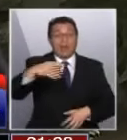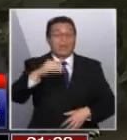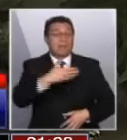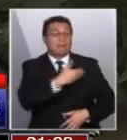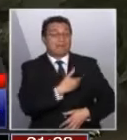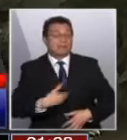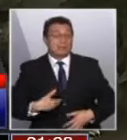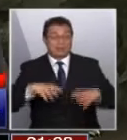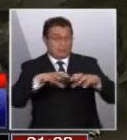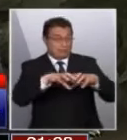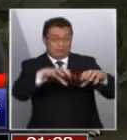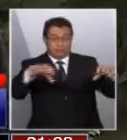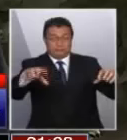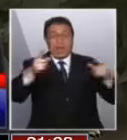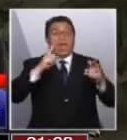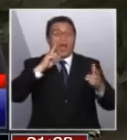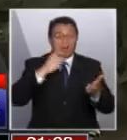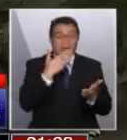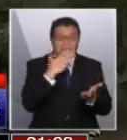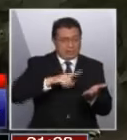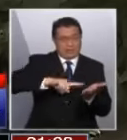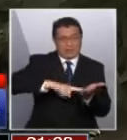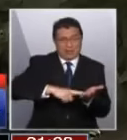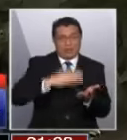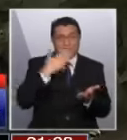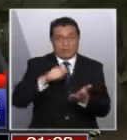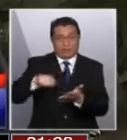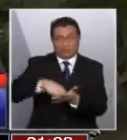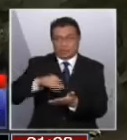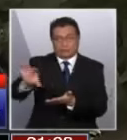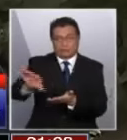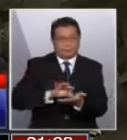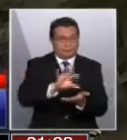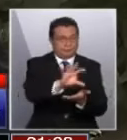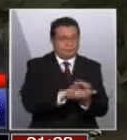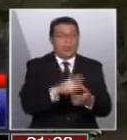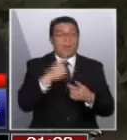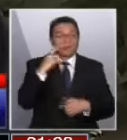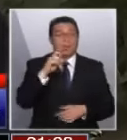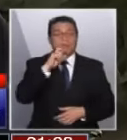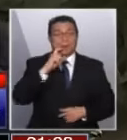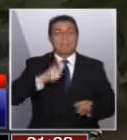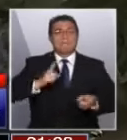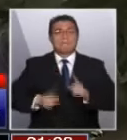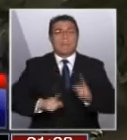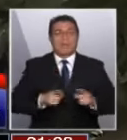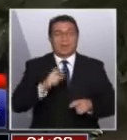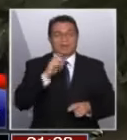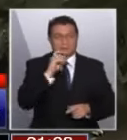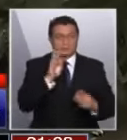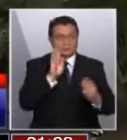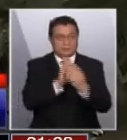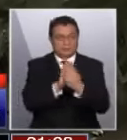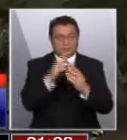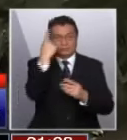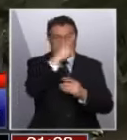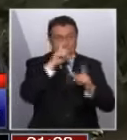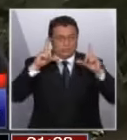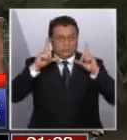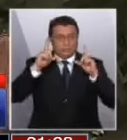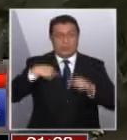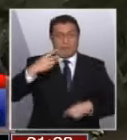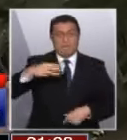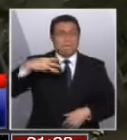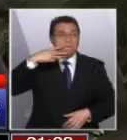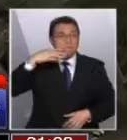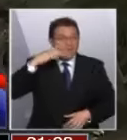en todos los mundos hay técnicos y expertos que se pueden contratar pero lo importante quién dirige quién enfrenta hacia la comunidad sea una persona que lo